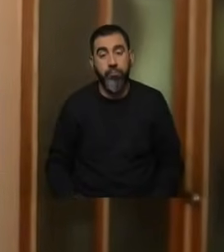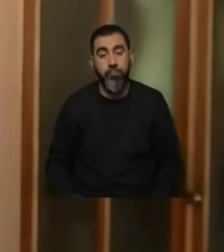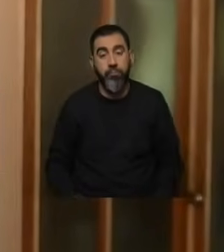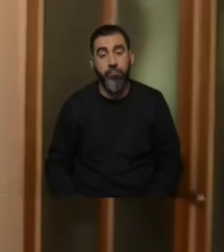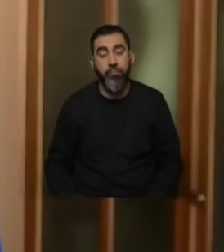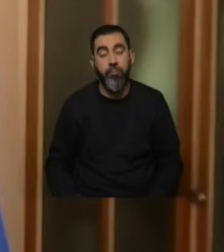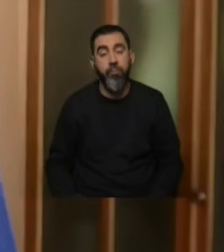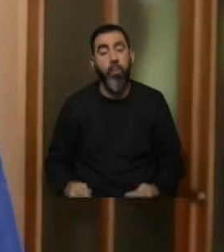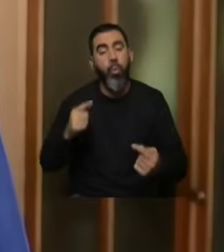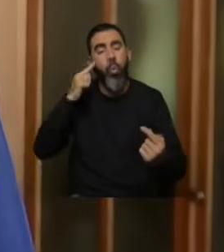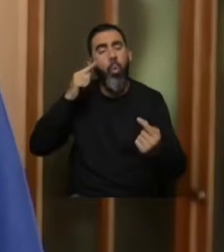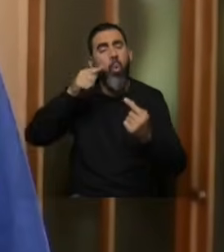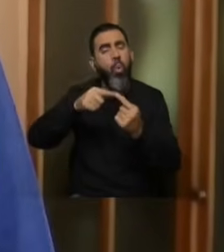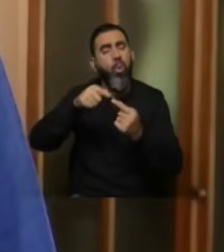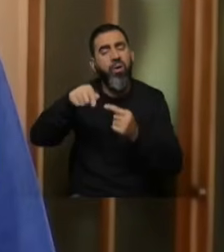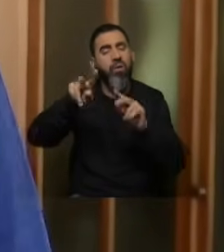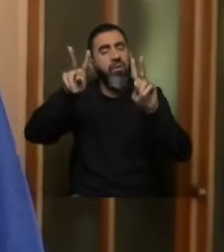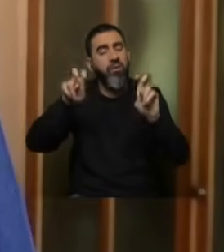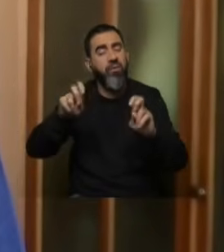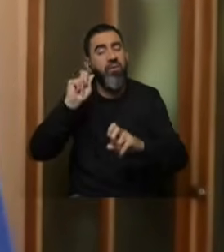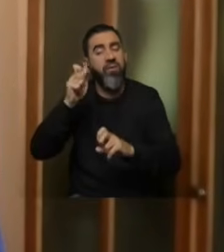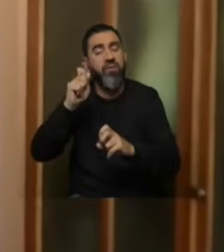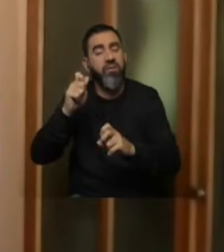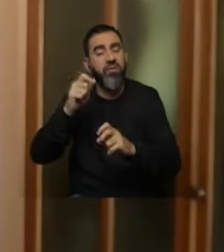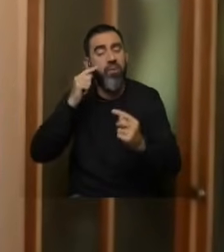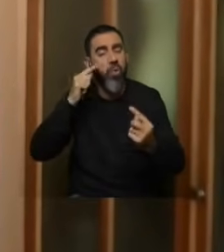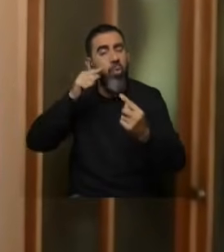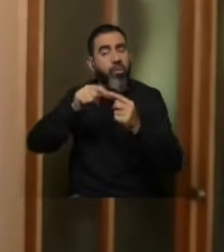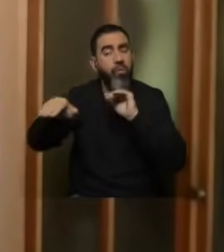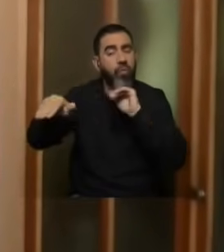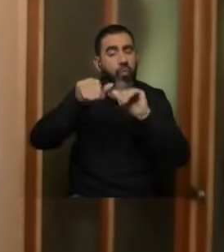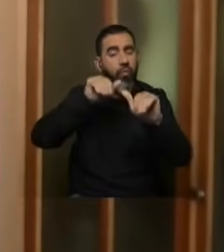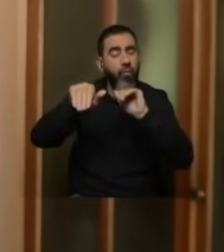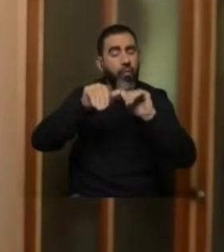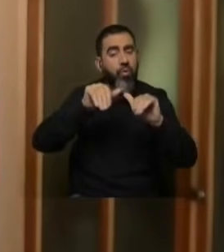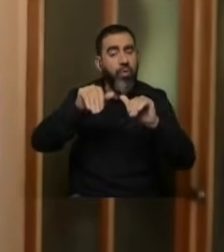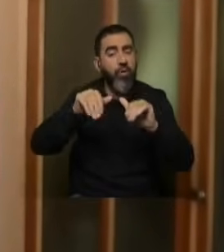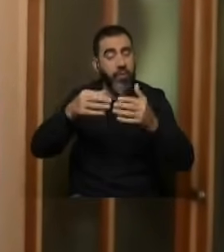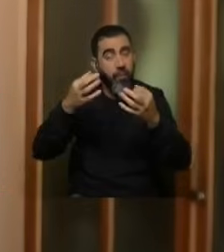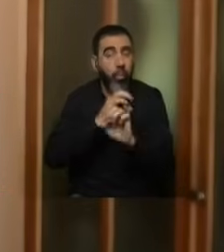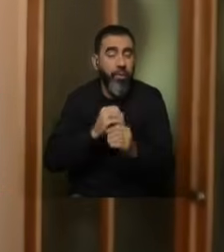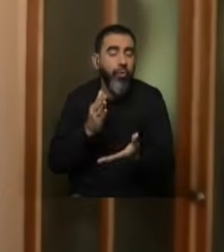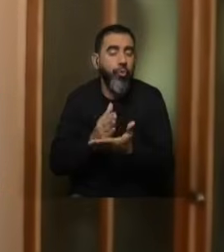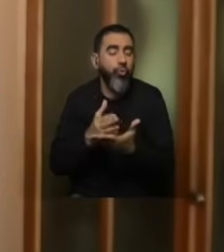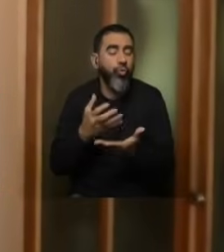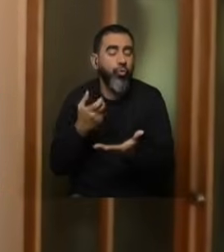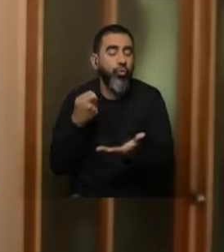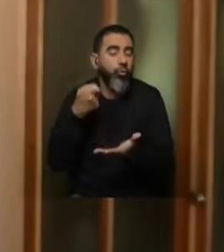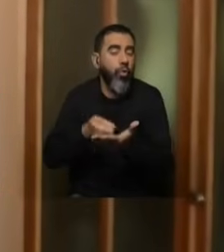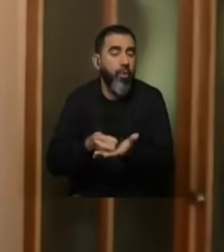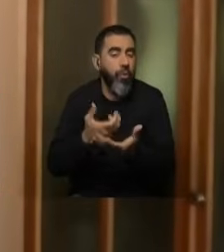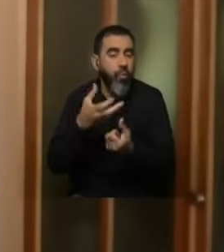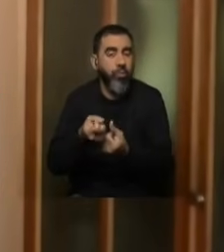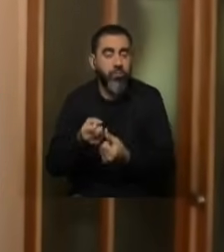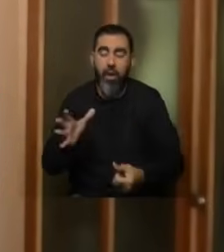A quién apunta esta invocación A quién están convocando a que se solidarice a